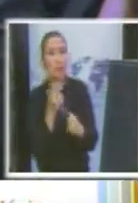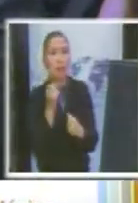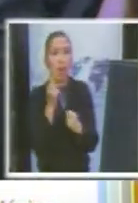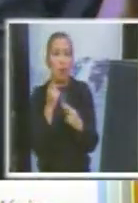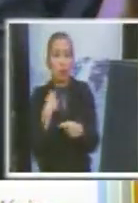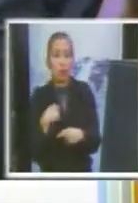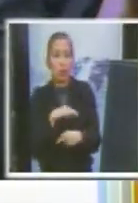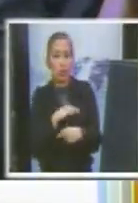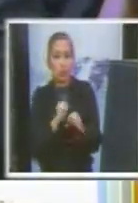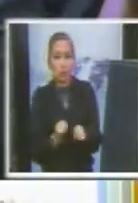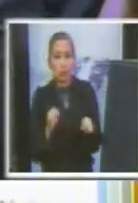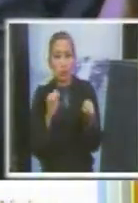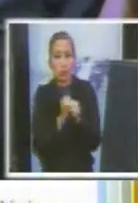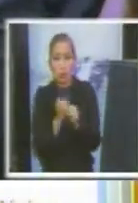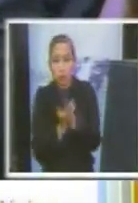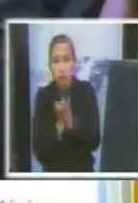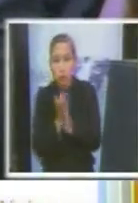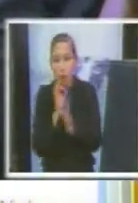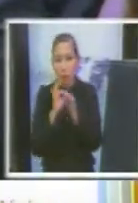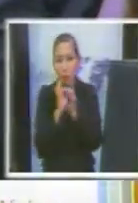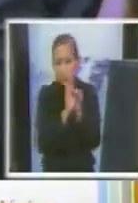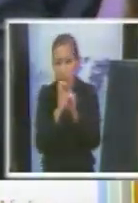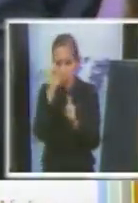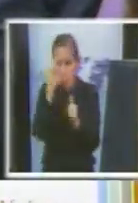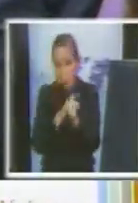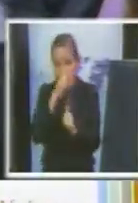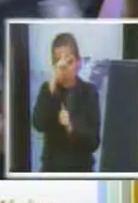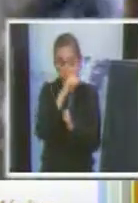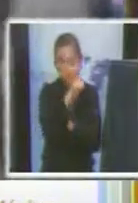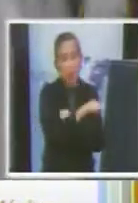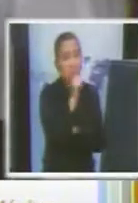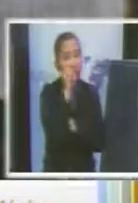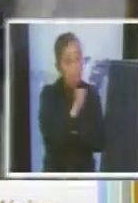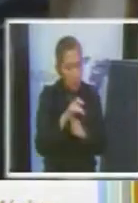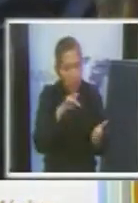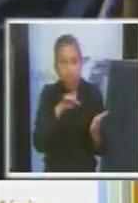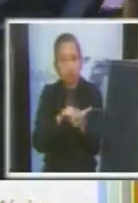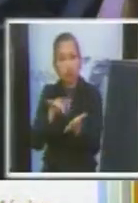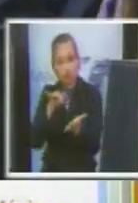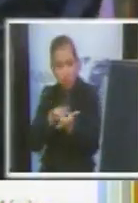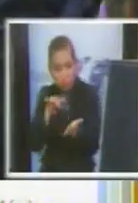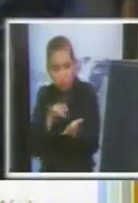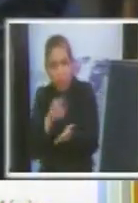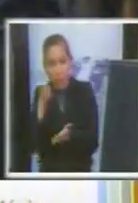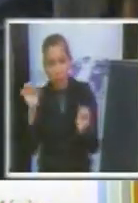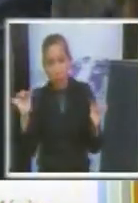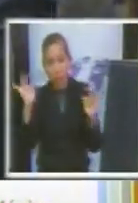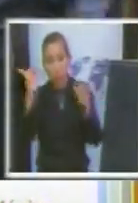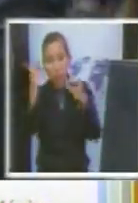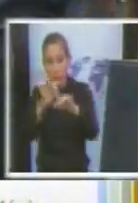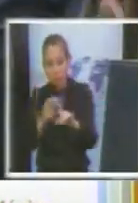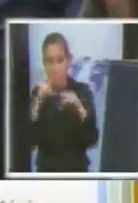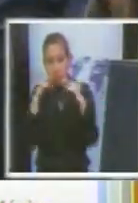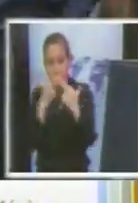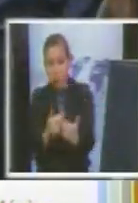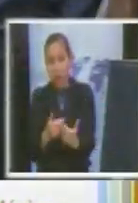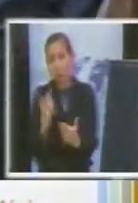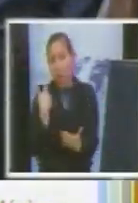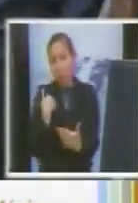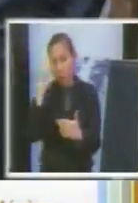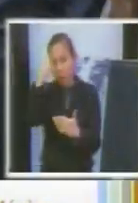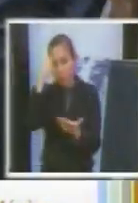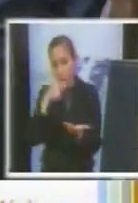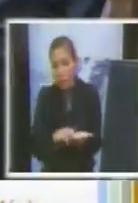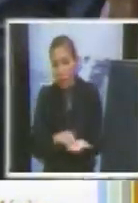de nuestros socios estratégicos de la Unión Europea. México siempre nos apoya en esos foros. Entonces, estamos convencidos